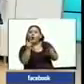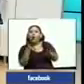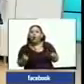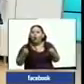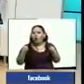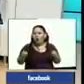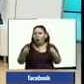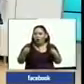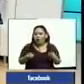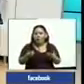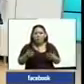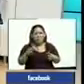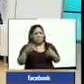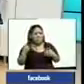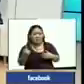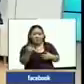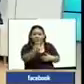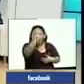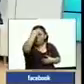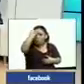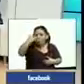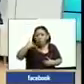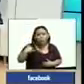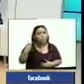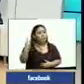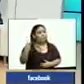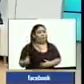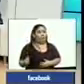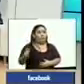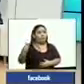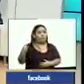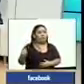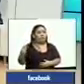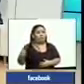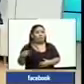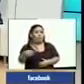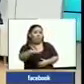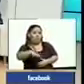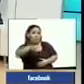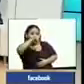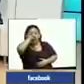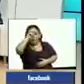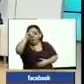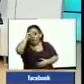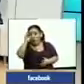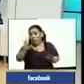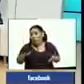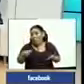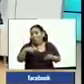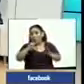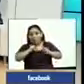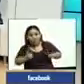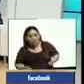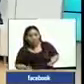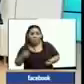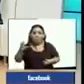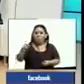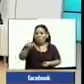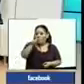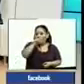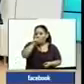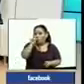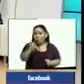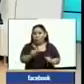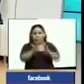de maltrato que reciben muchas mujeres diariamente en los diferentes lugares de trabajo ya sea público o privado no podemos